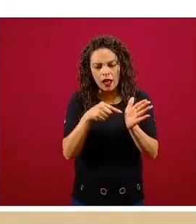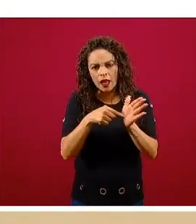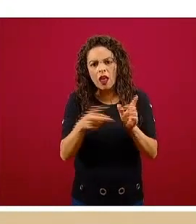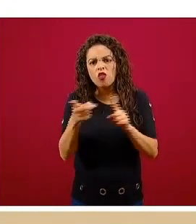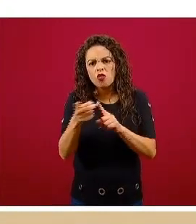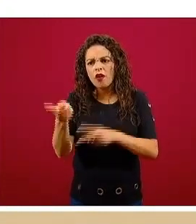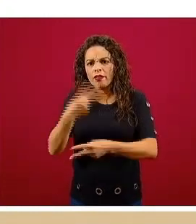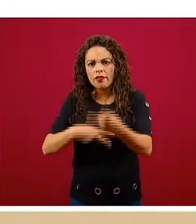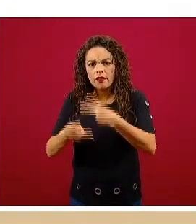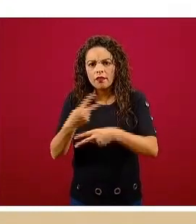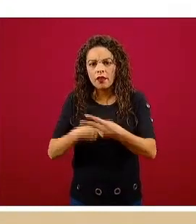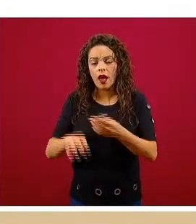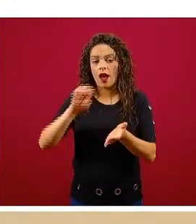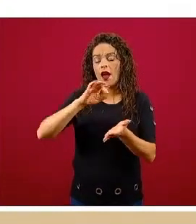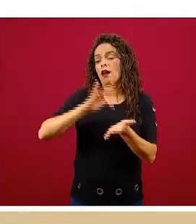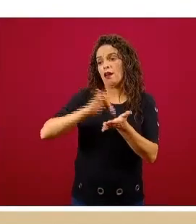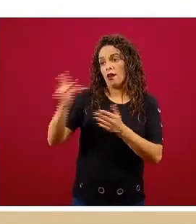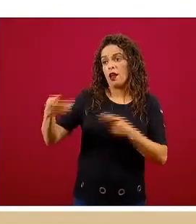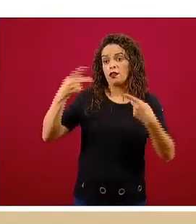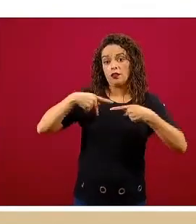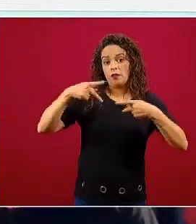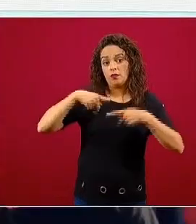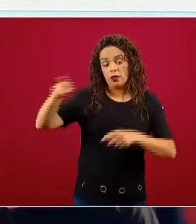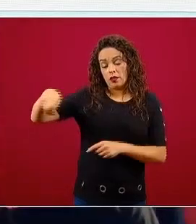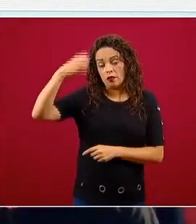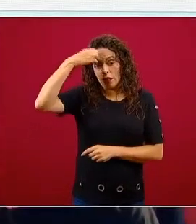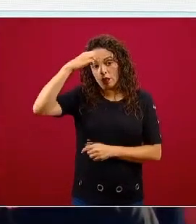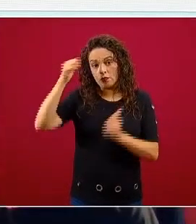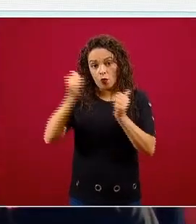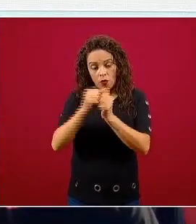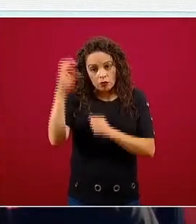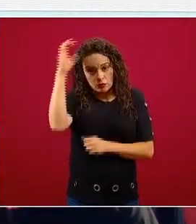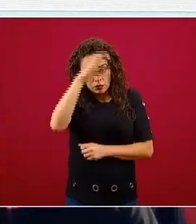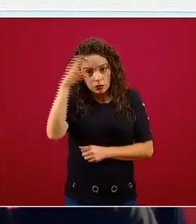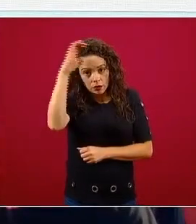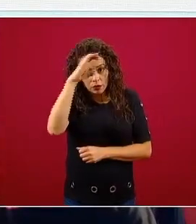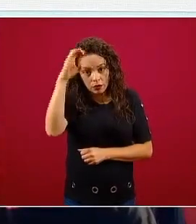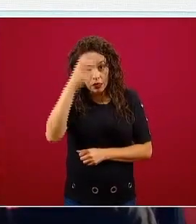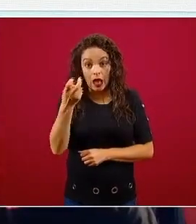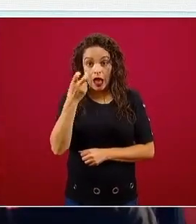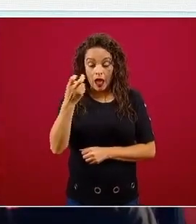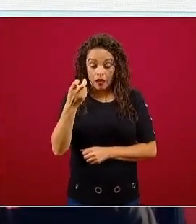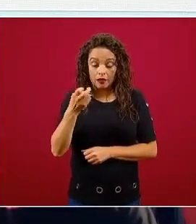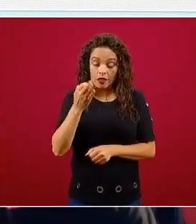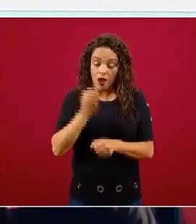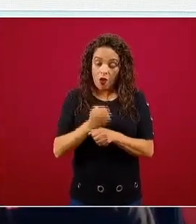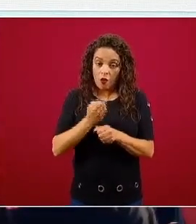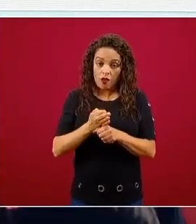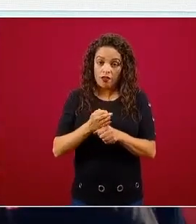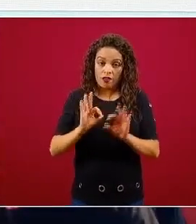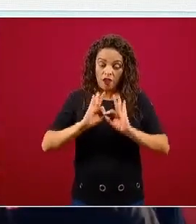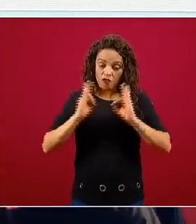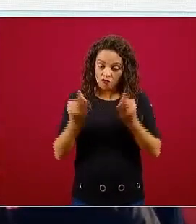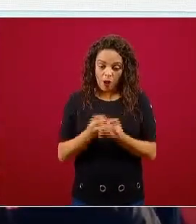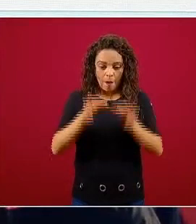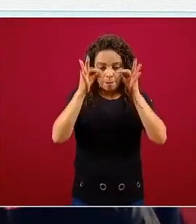conocimiento científico. Es la forma de obtener la información hoy en día. La siguiente, por